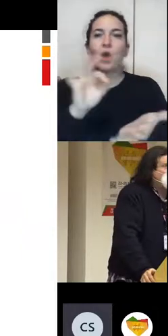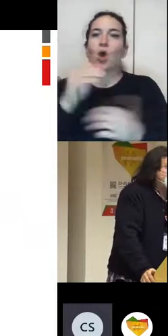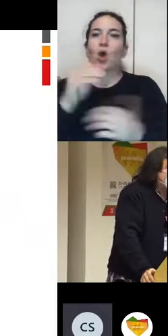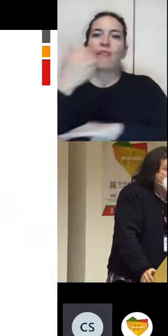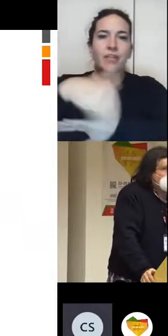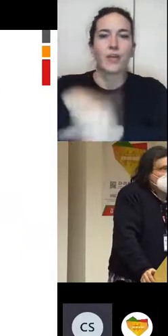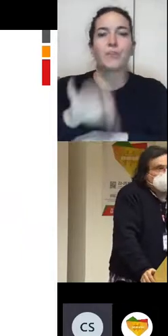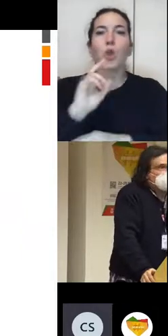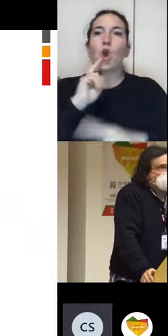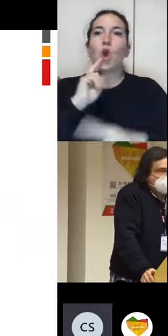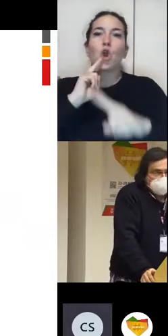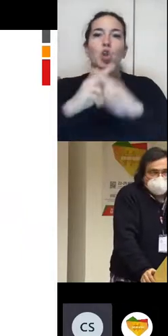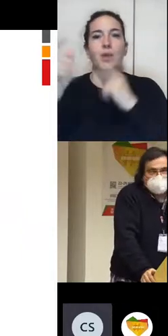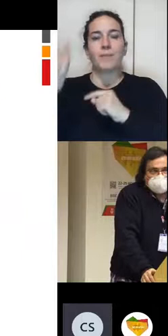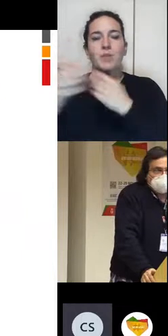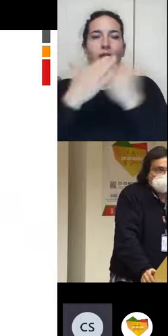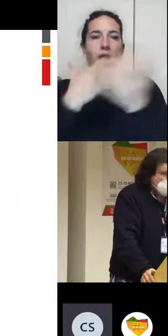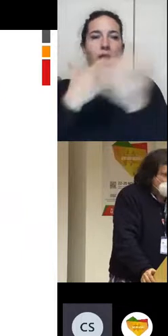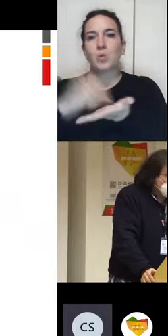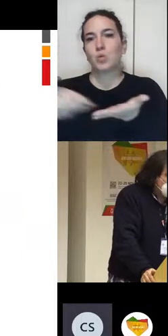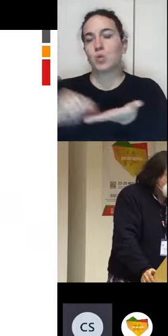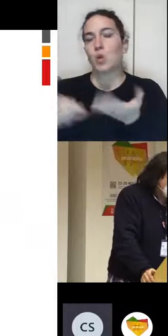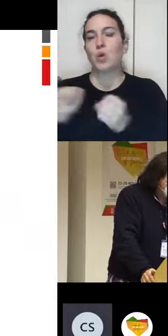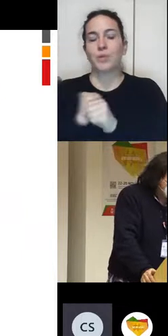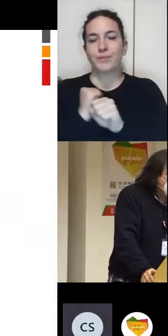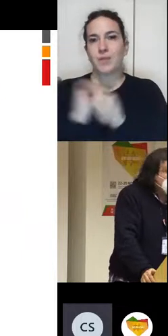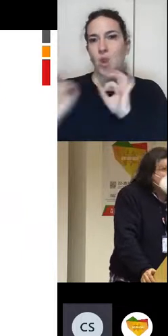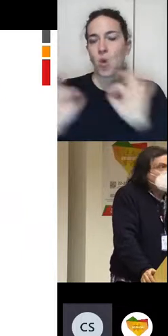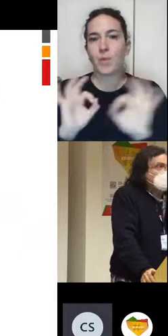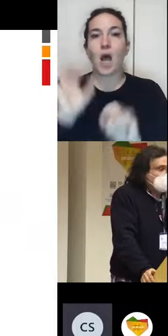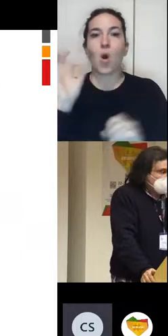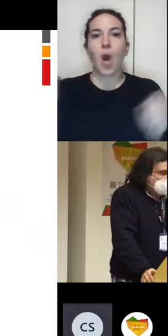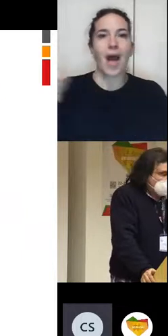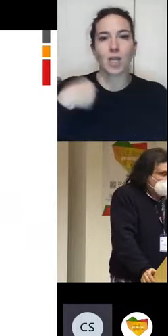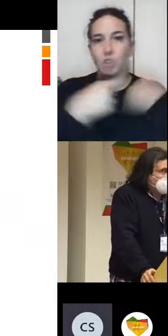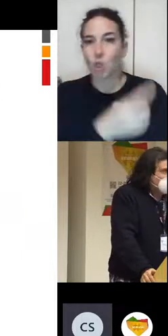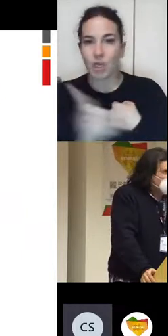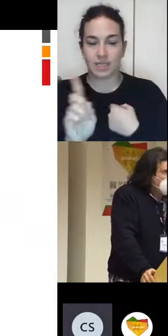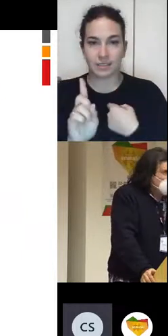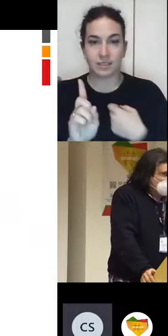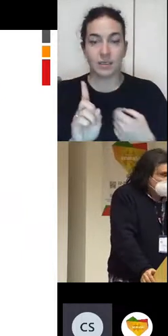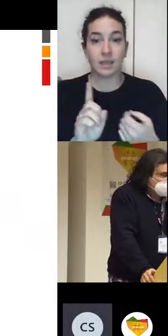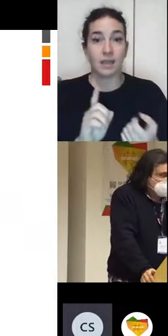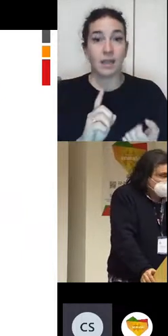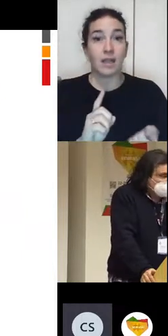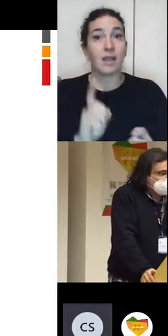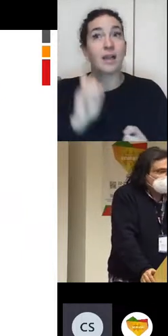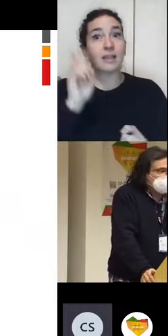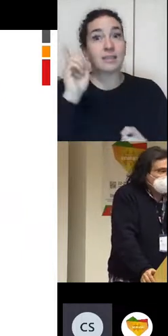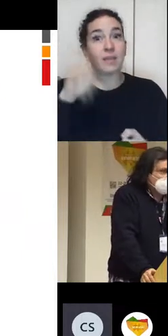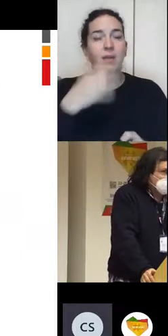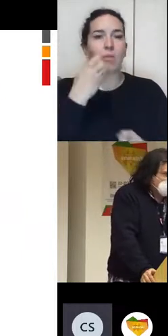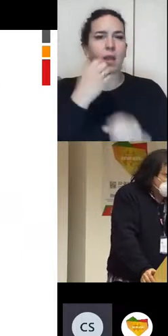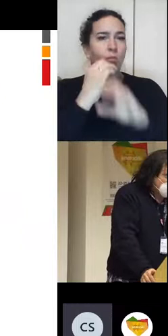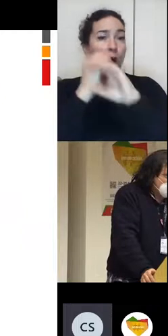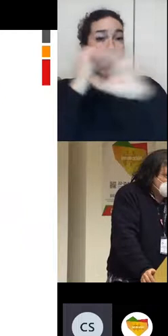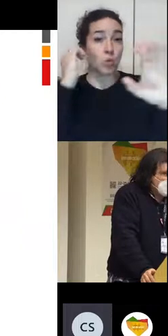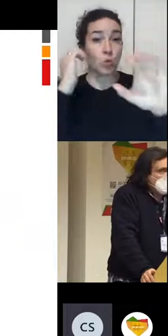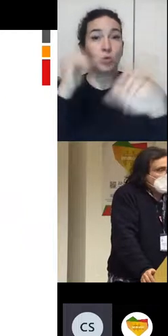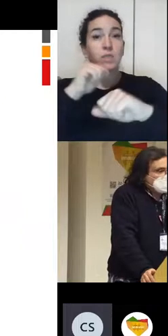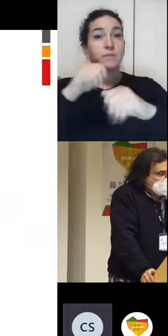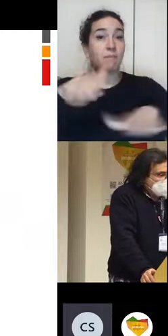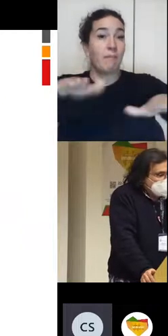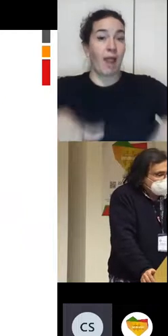como el nombre del autor de la obra, como el nombre de los directores y de algunos de los actores. Y se puede localizar también en los autobuses, en las marquesinas de las